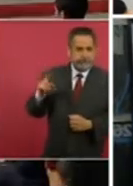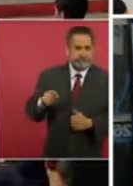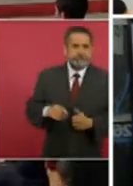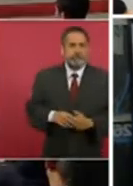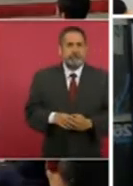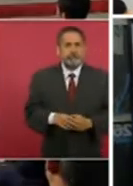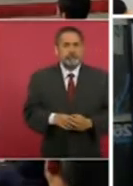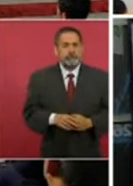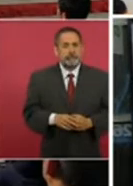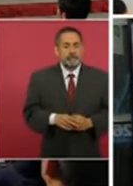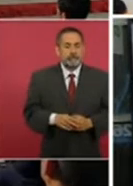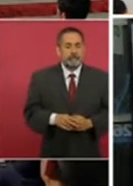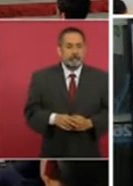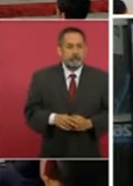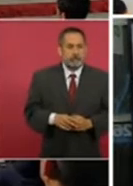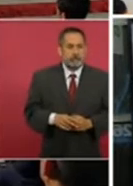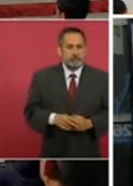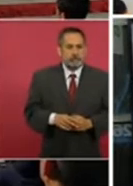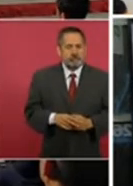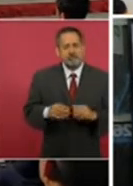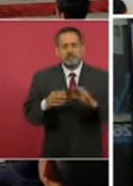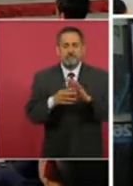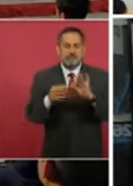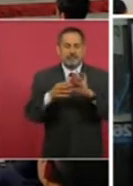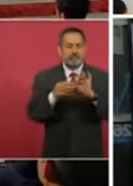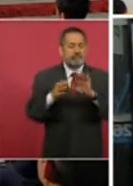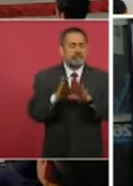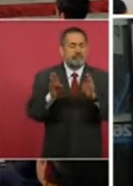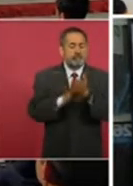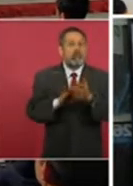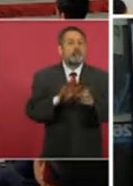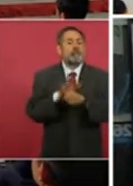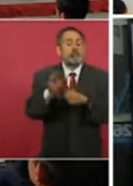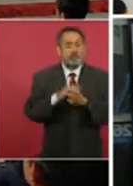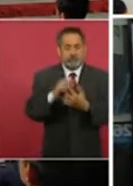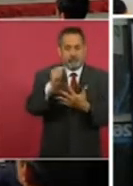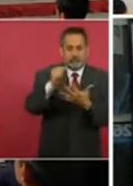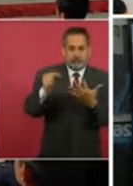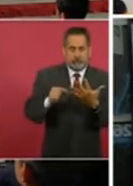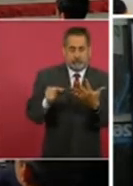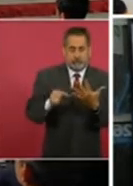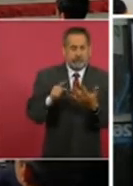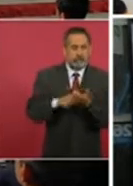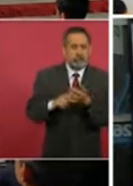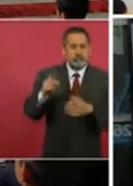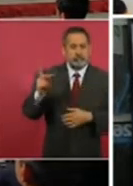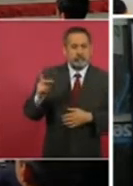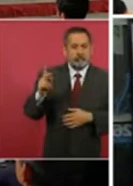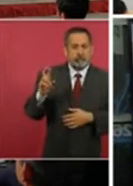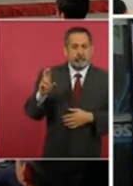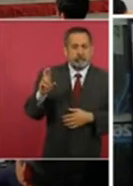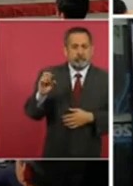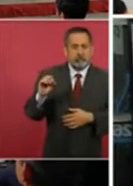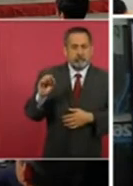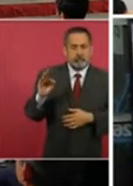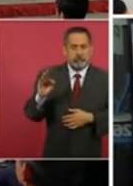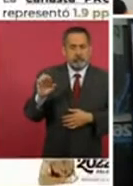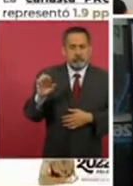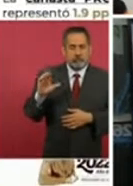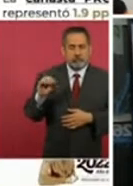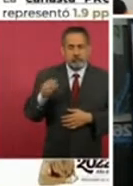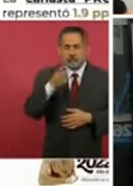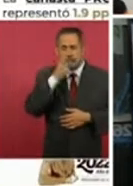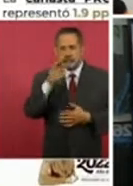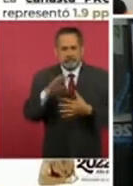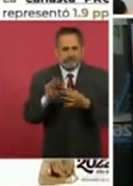de referencia. Tema último y muy preocupante, porque estamos entrando en lo que yo le llamo la autonomía carismática